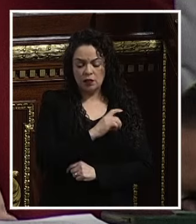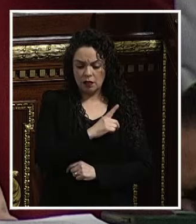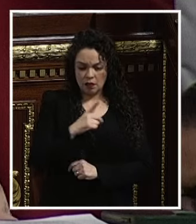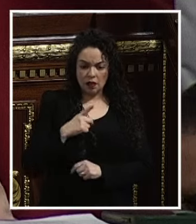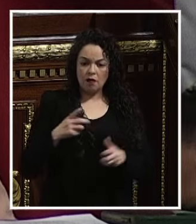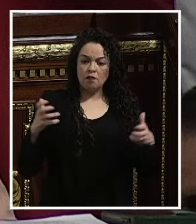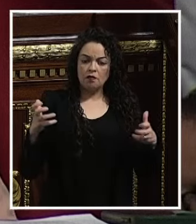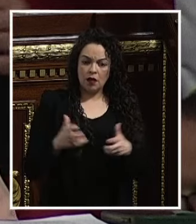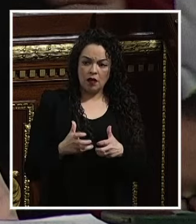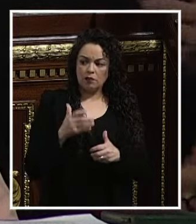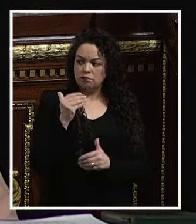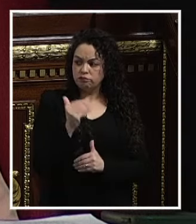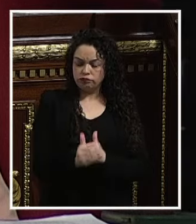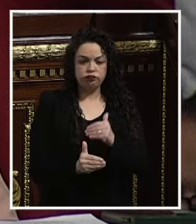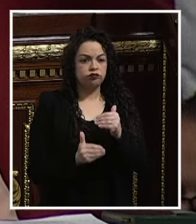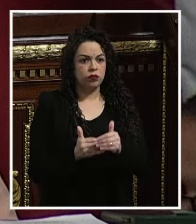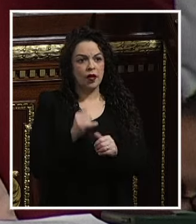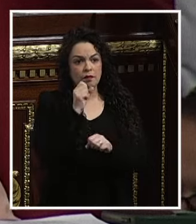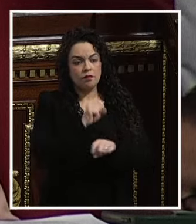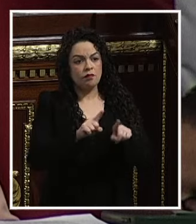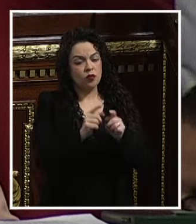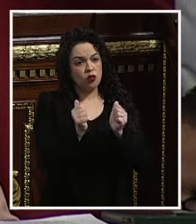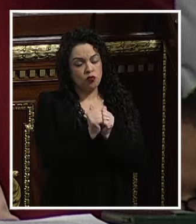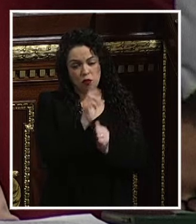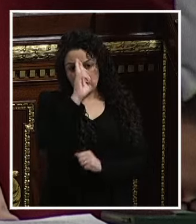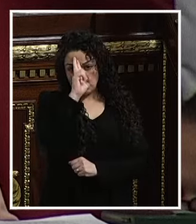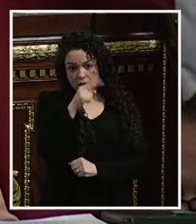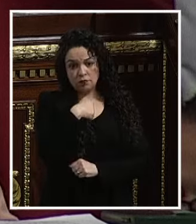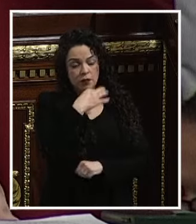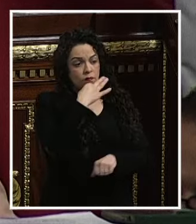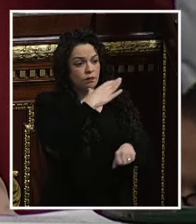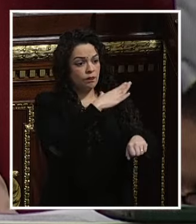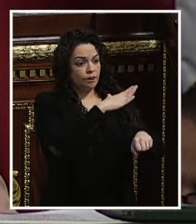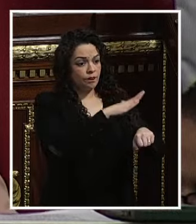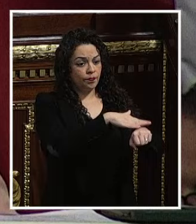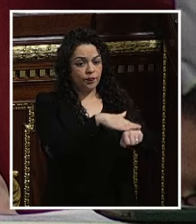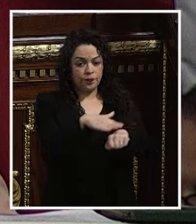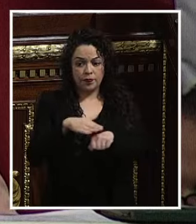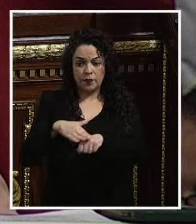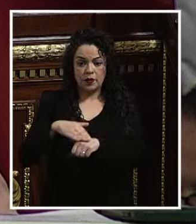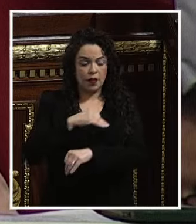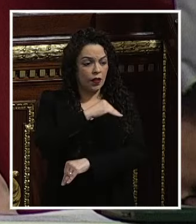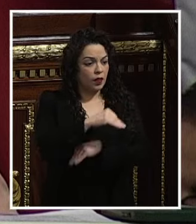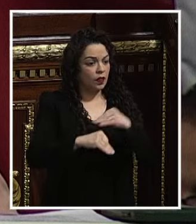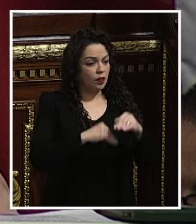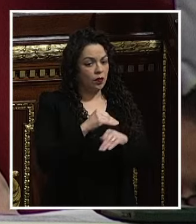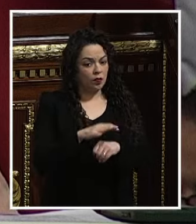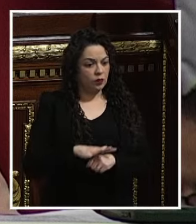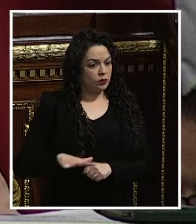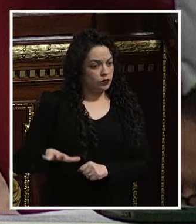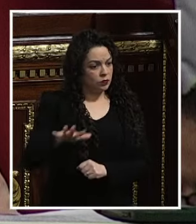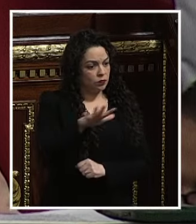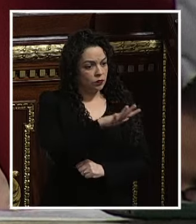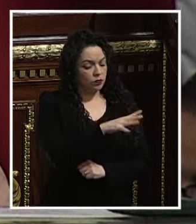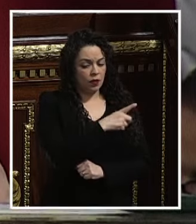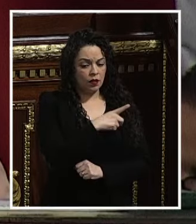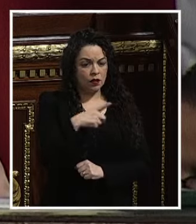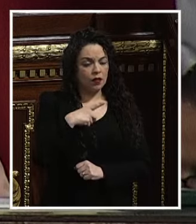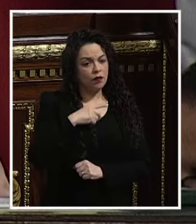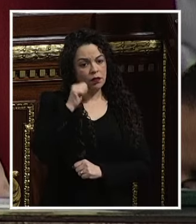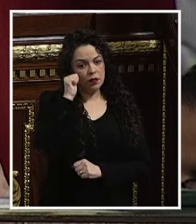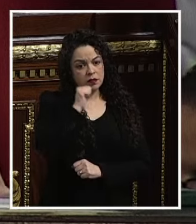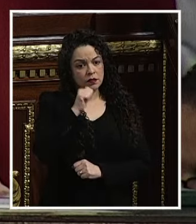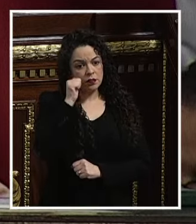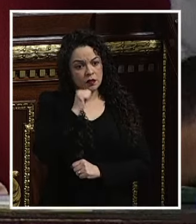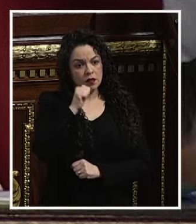tiempo exhorto con respeto a todas las representaciones a que siempre privilegiemos el